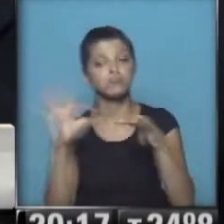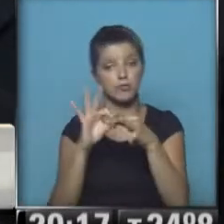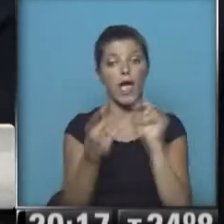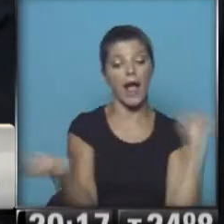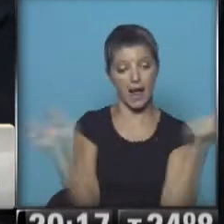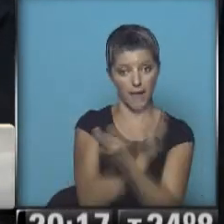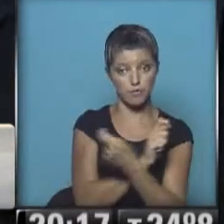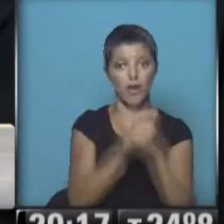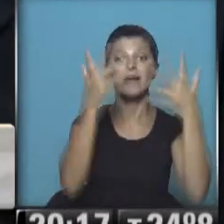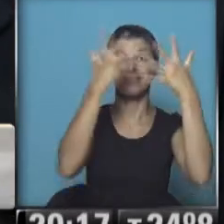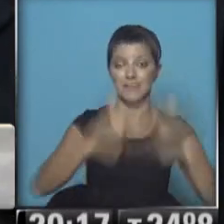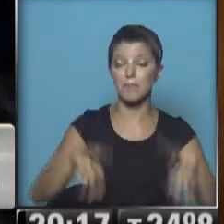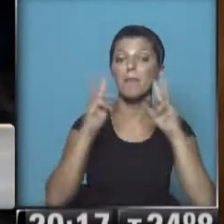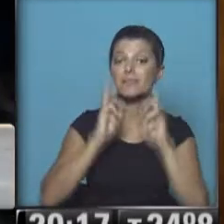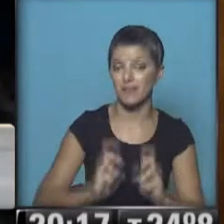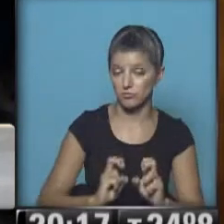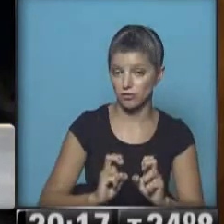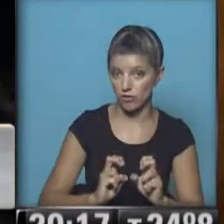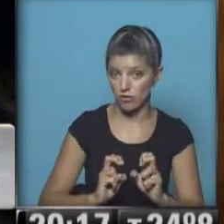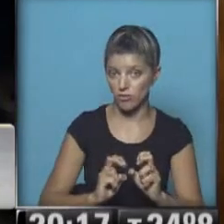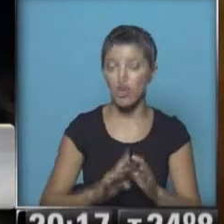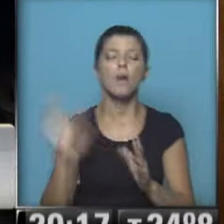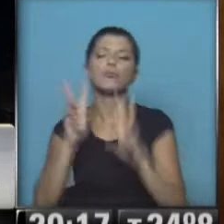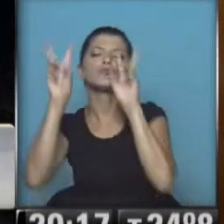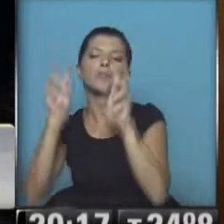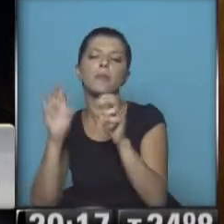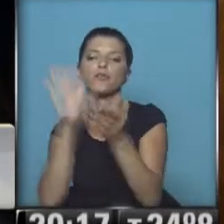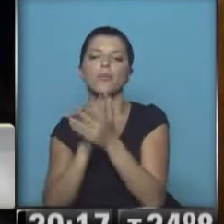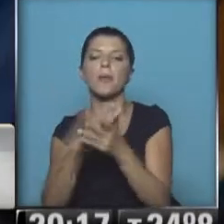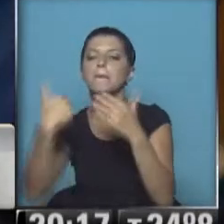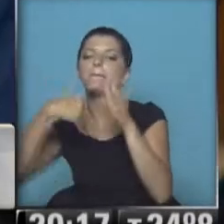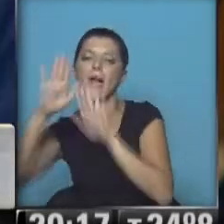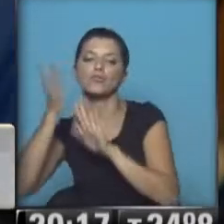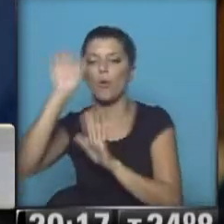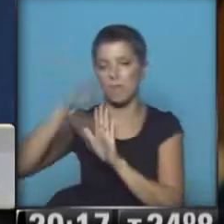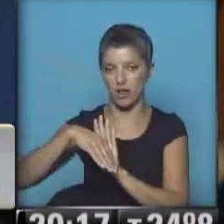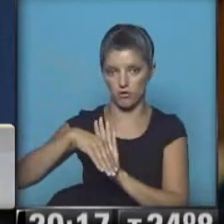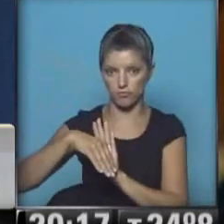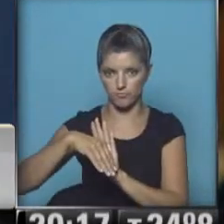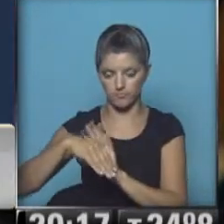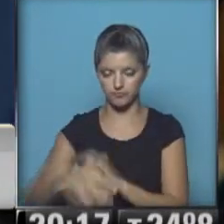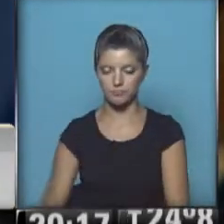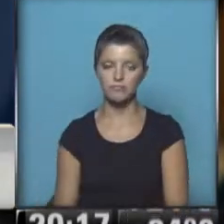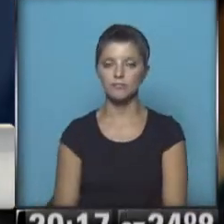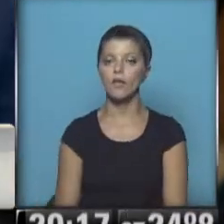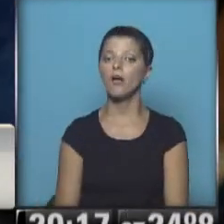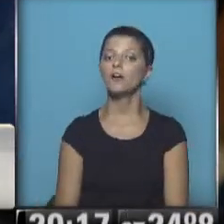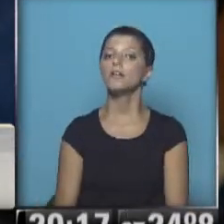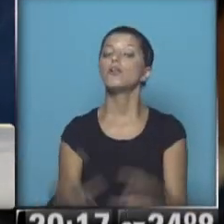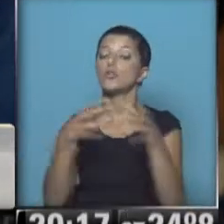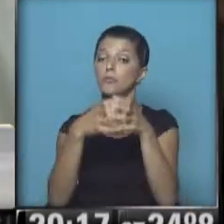en el sistema de inteligencia, así que, y no es un tema de mayorías y minorías. Las fuerzas de seguridad y las fuerzas de